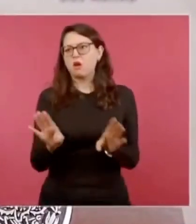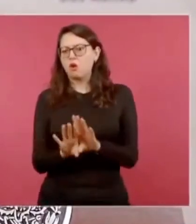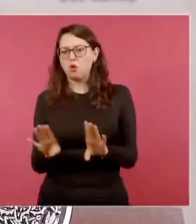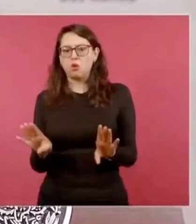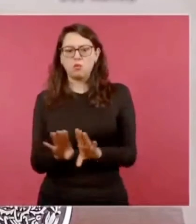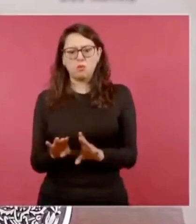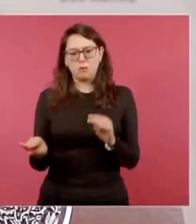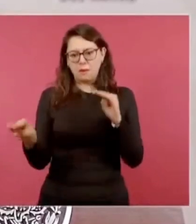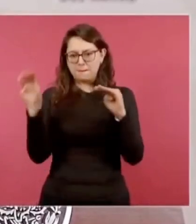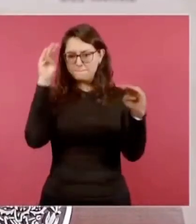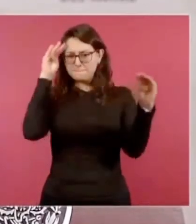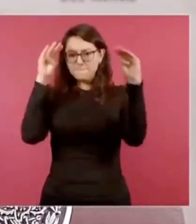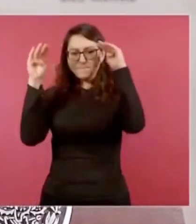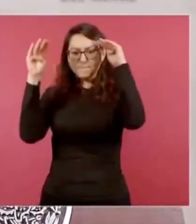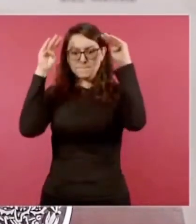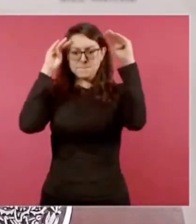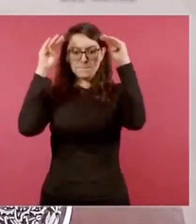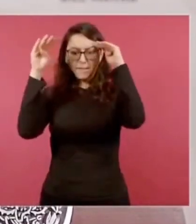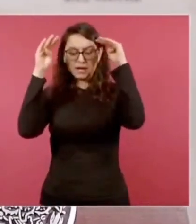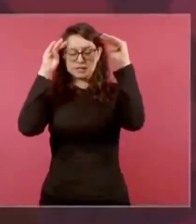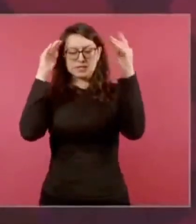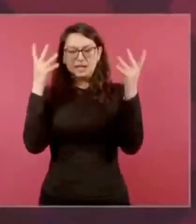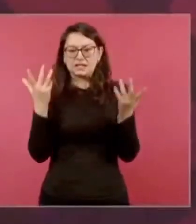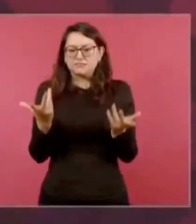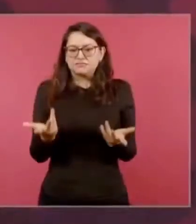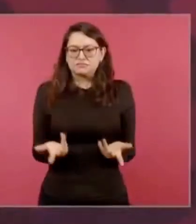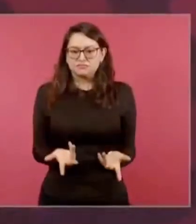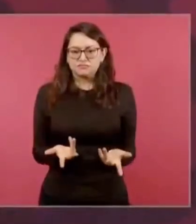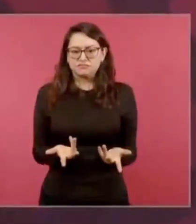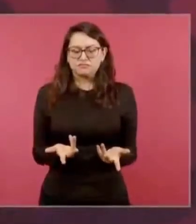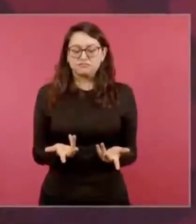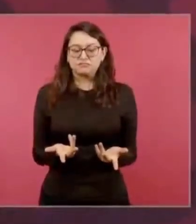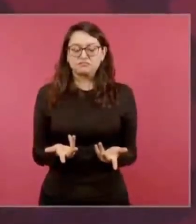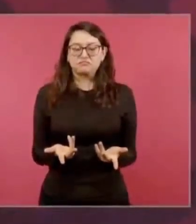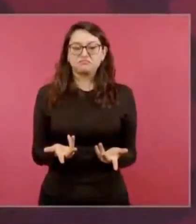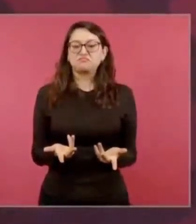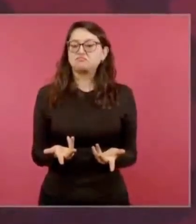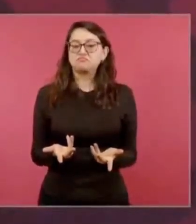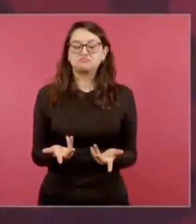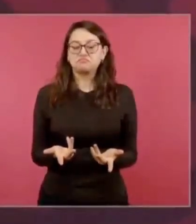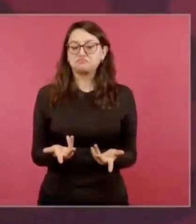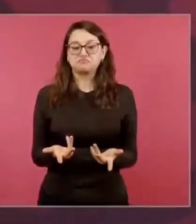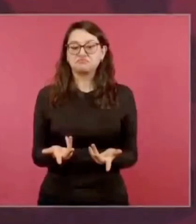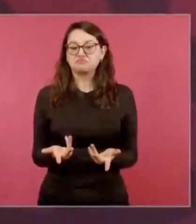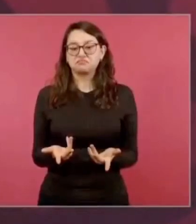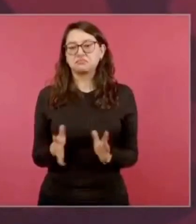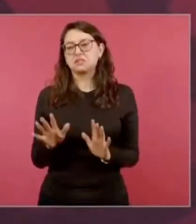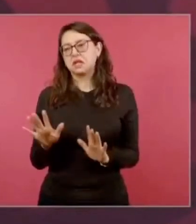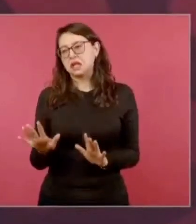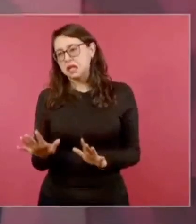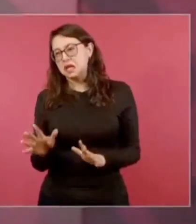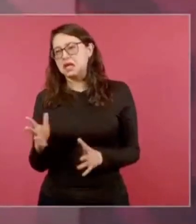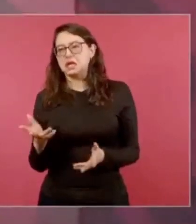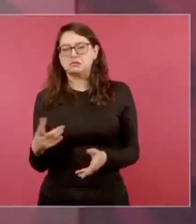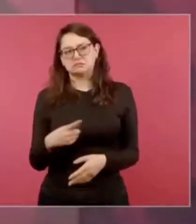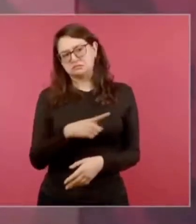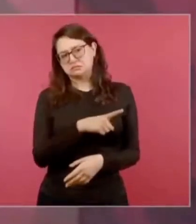y lo más que se propuso era entregar tierras